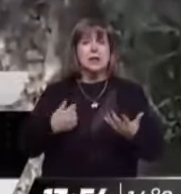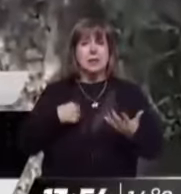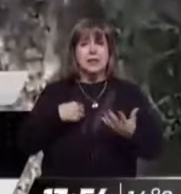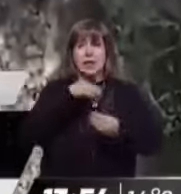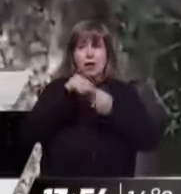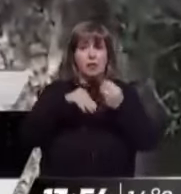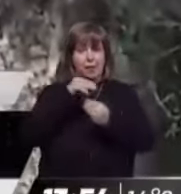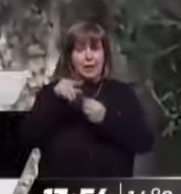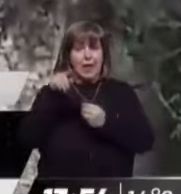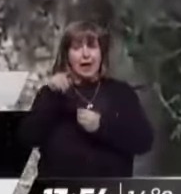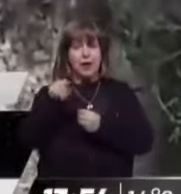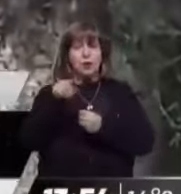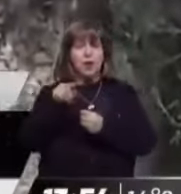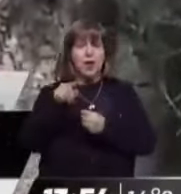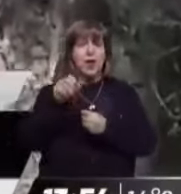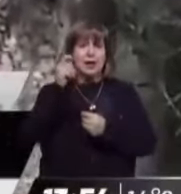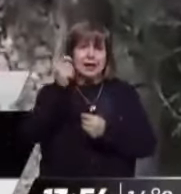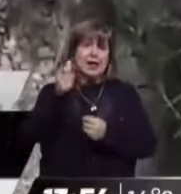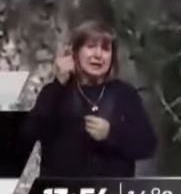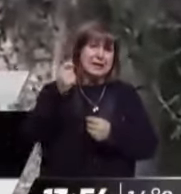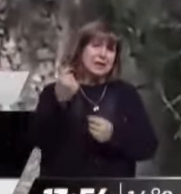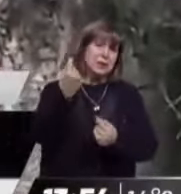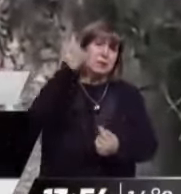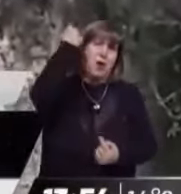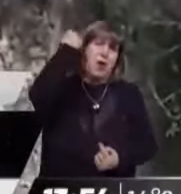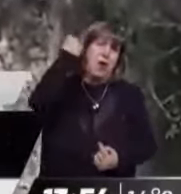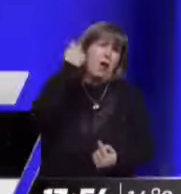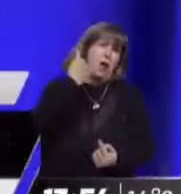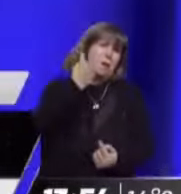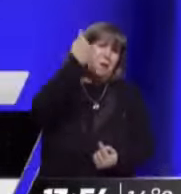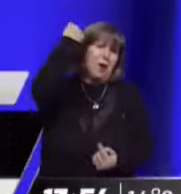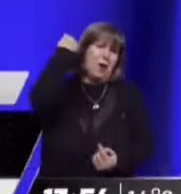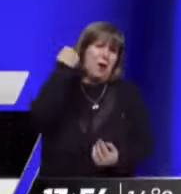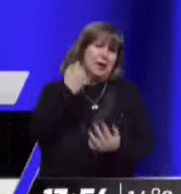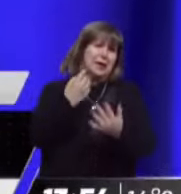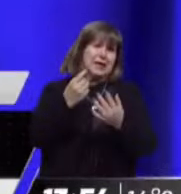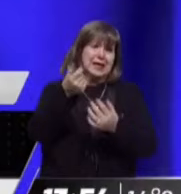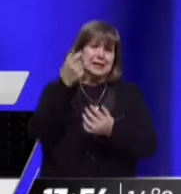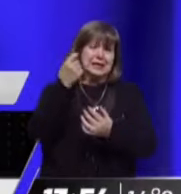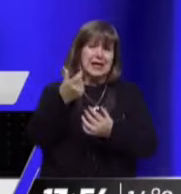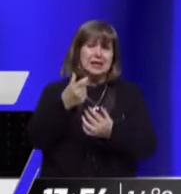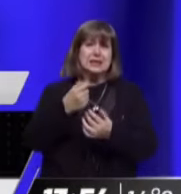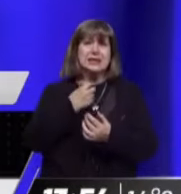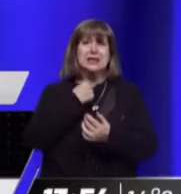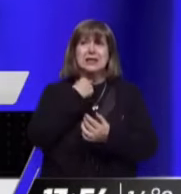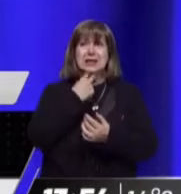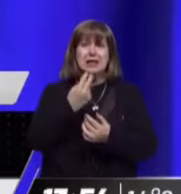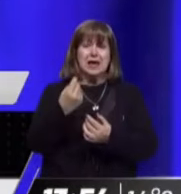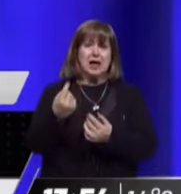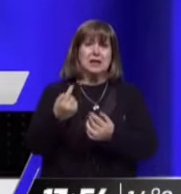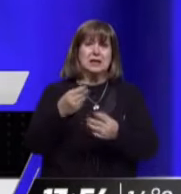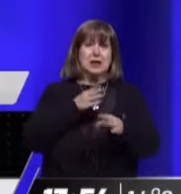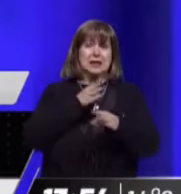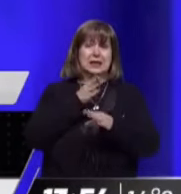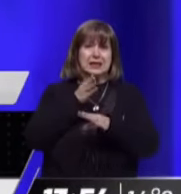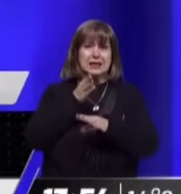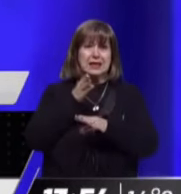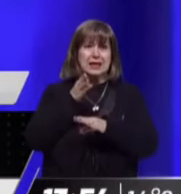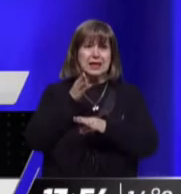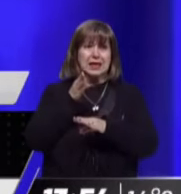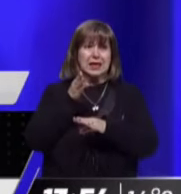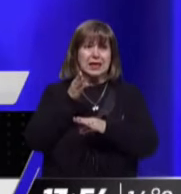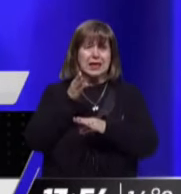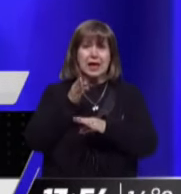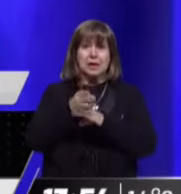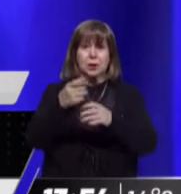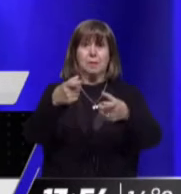familiar de usted de ser impactado por una de las piedras. Casi, porque después que vino la hija y se la metió para adentro. Sí, si no le pegaron en la